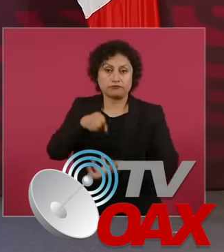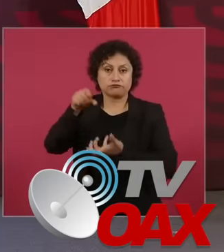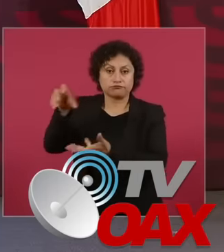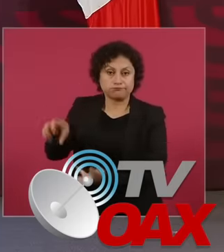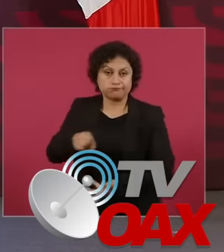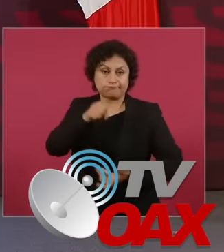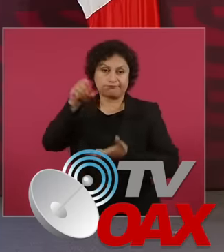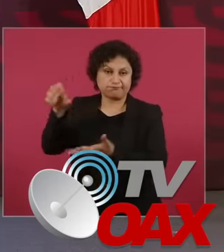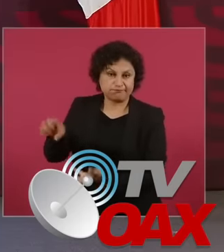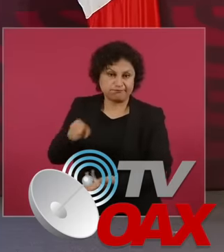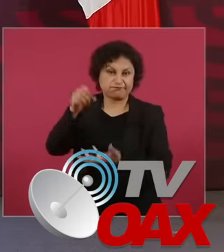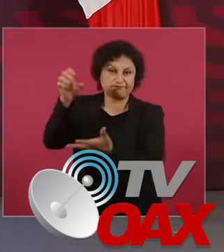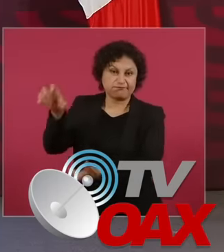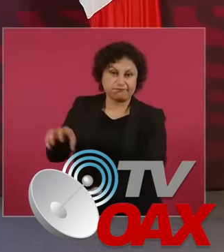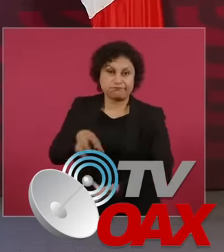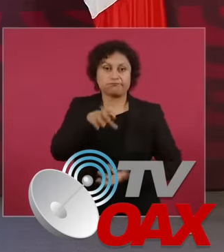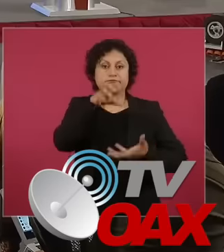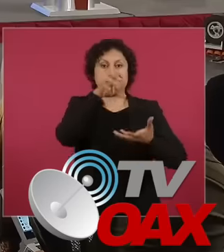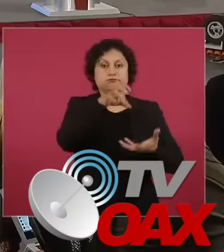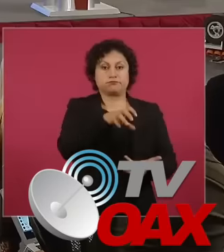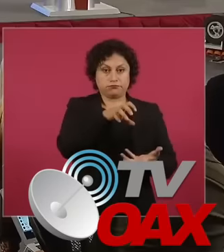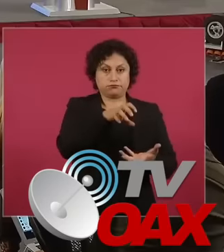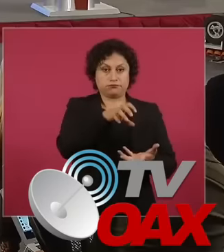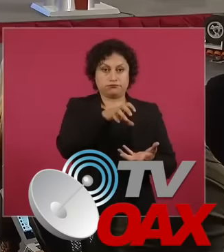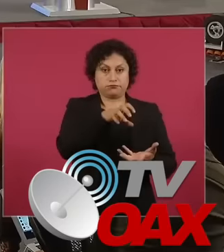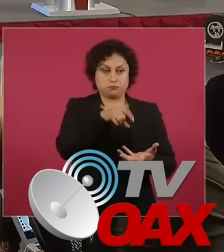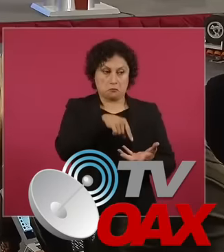Pues el presupuesto nacional